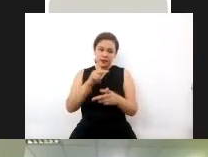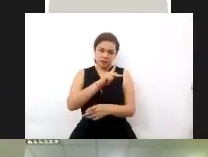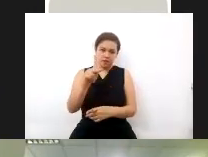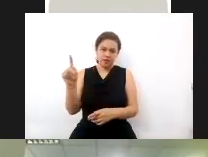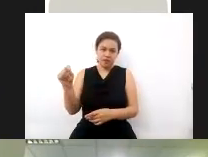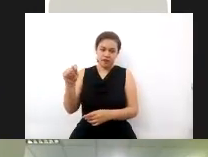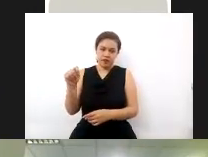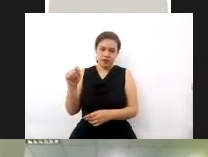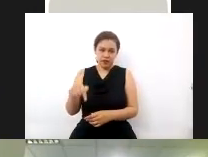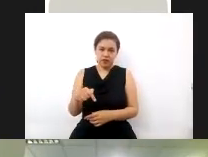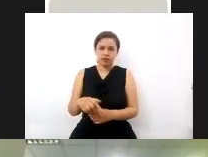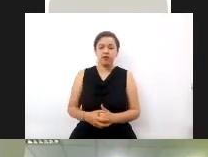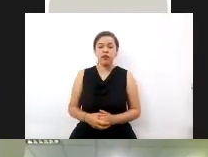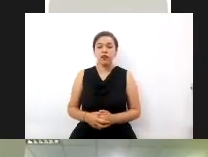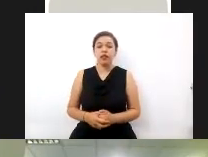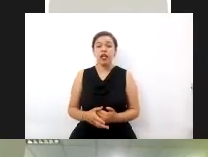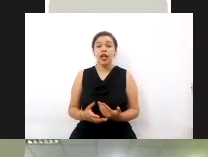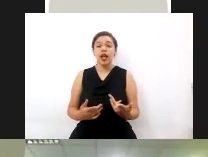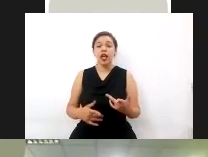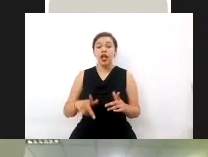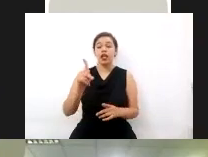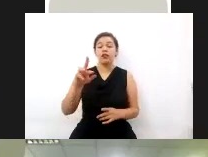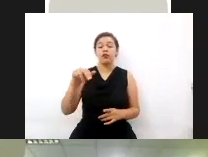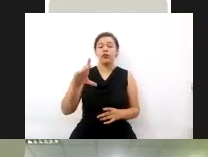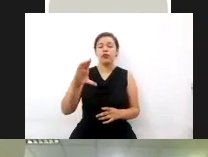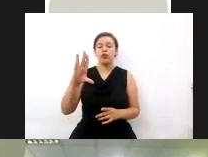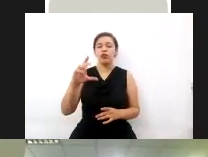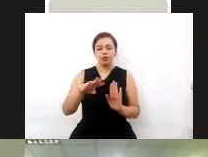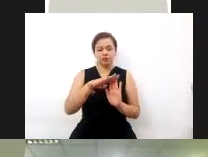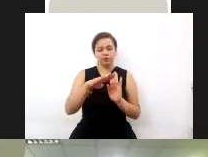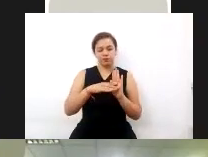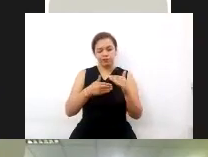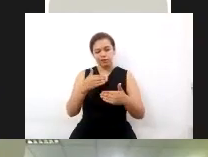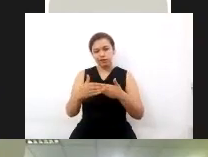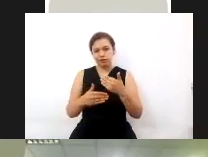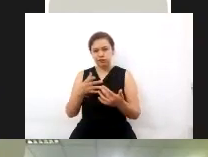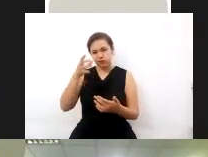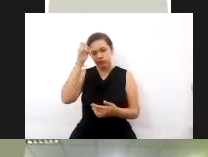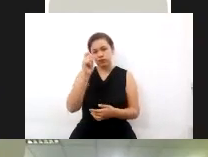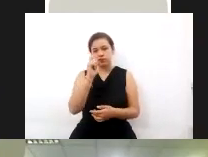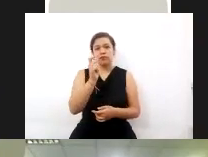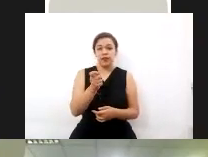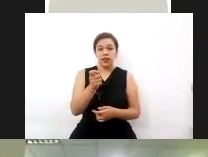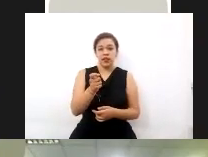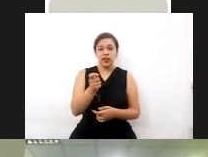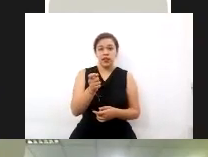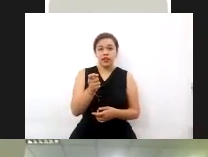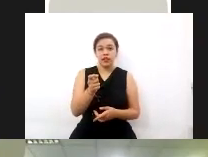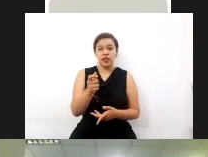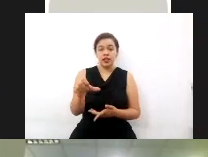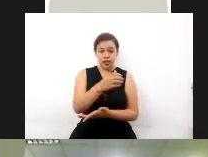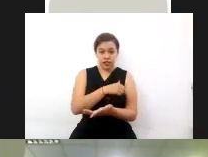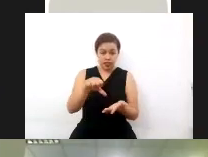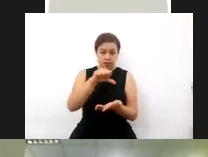tiene que ver con el protocolo. El protocolo, como definición, es que cada uno de los centros educativos va